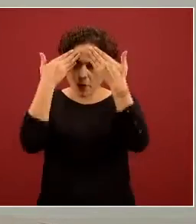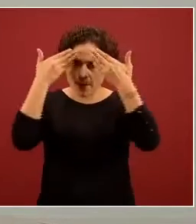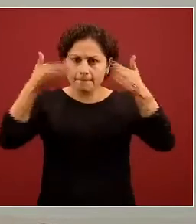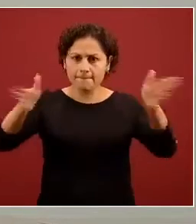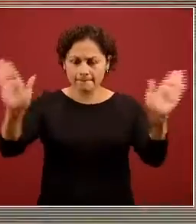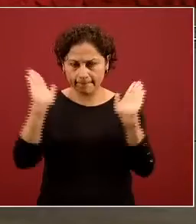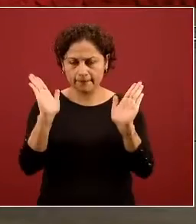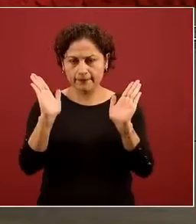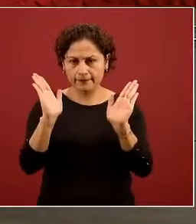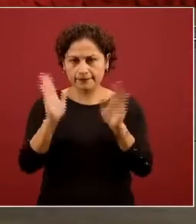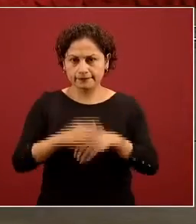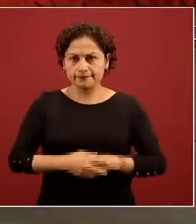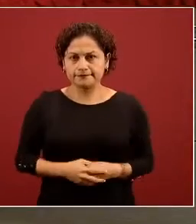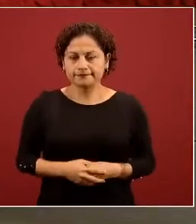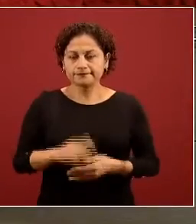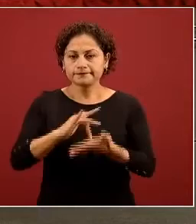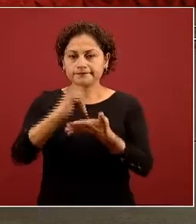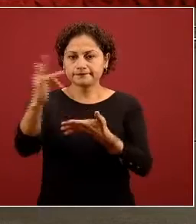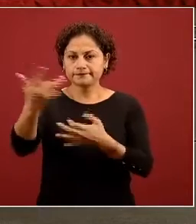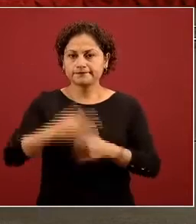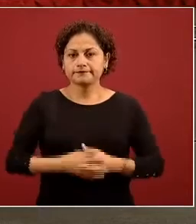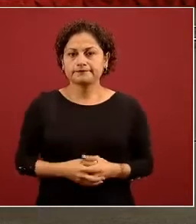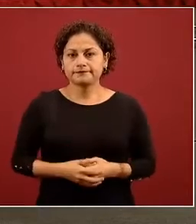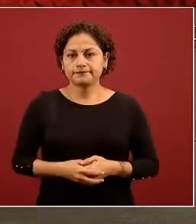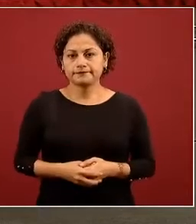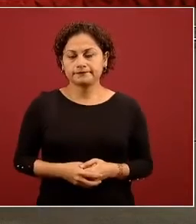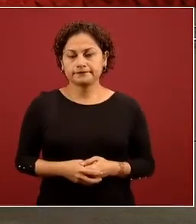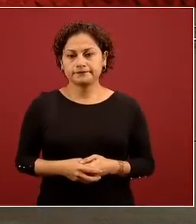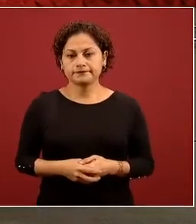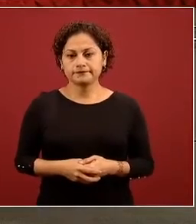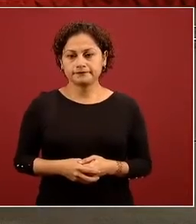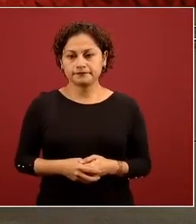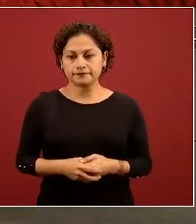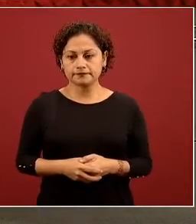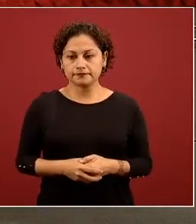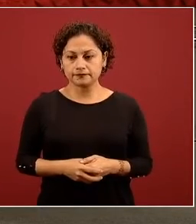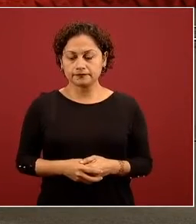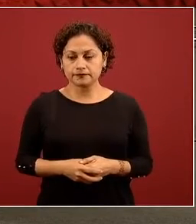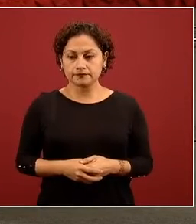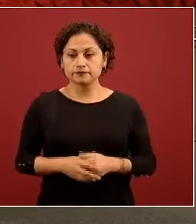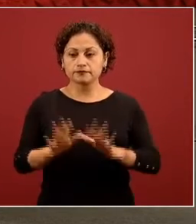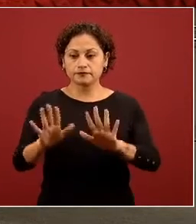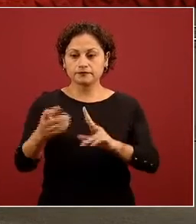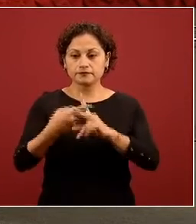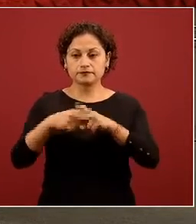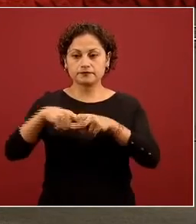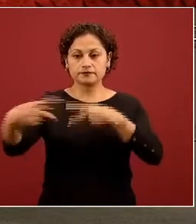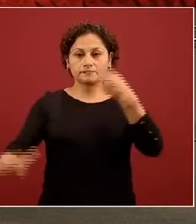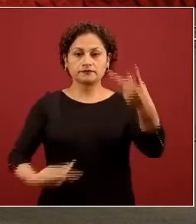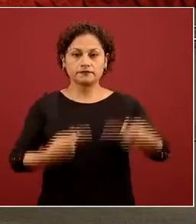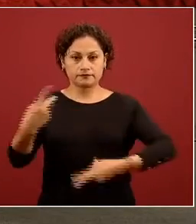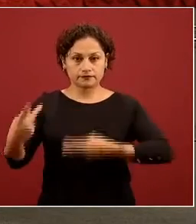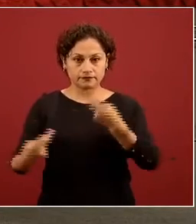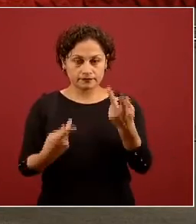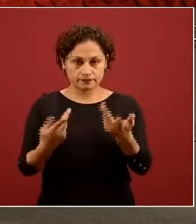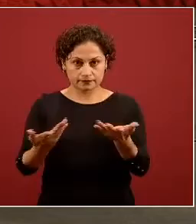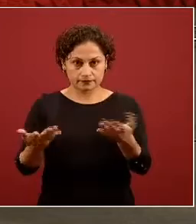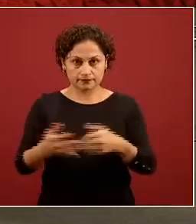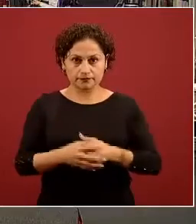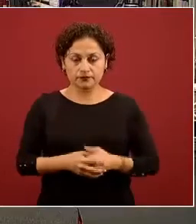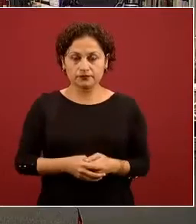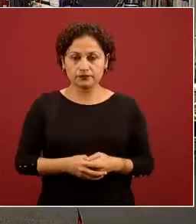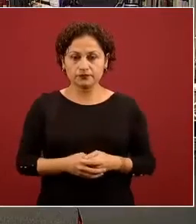aspecto. Muchas gracias. Gracias, doctor Cortés. Vamos a empezar con las preguntas. Vamos a darle a usted y usted que había quedado